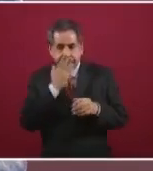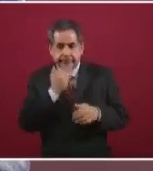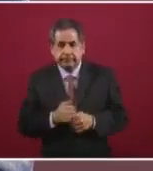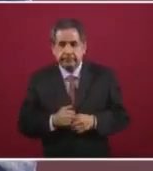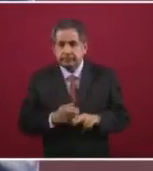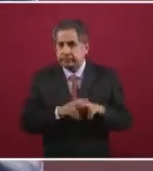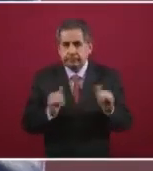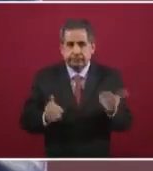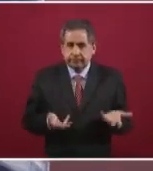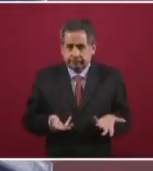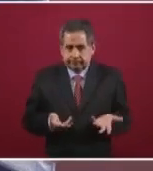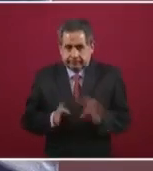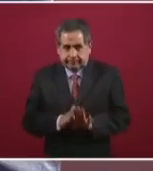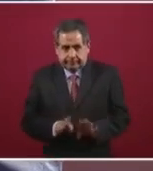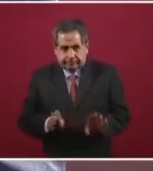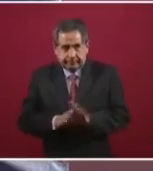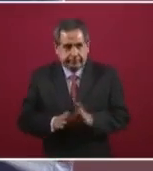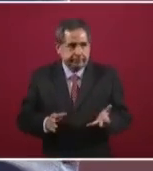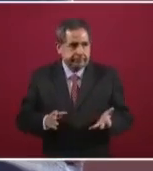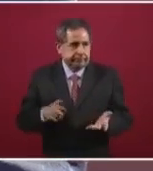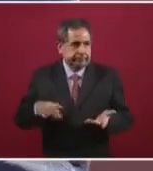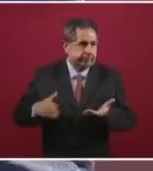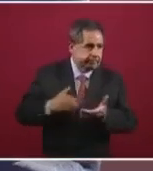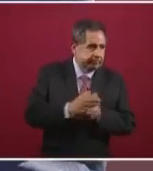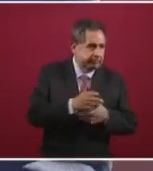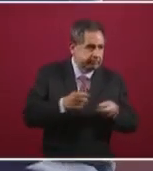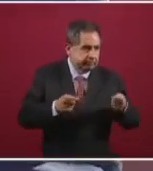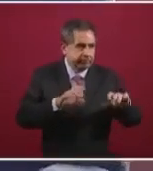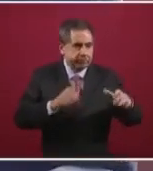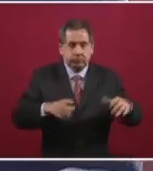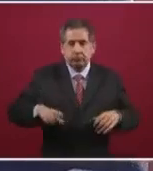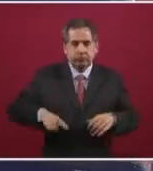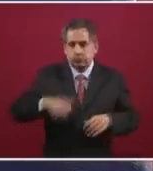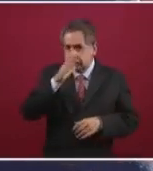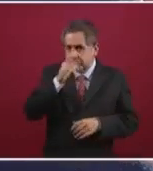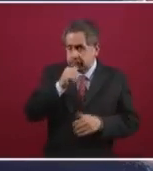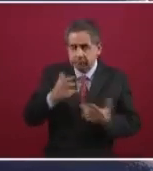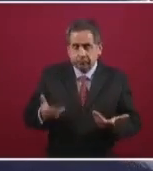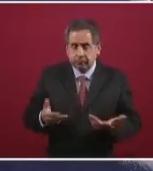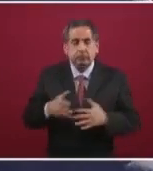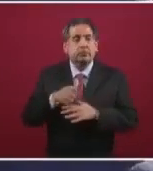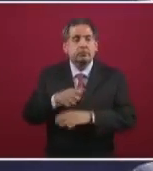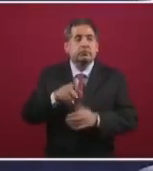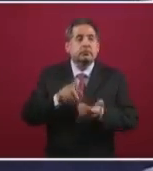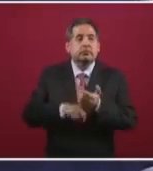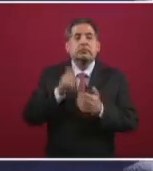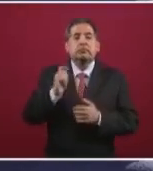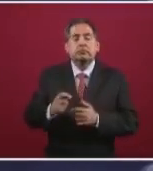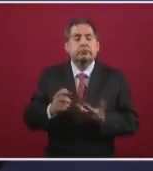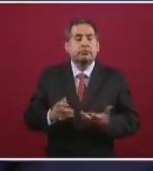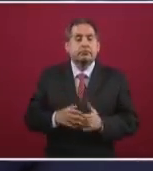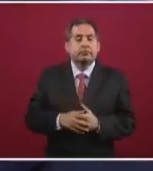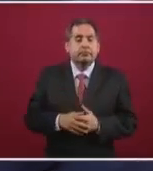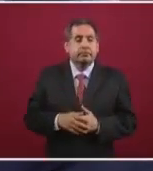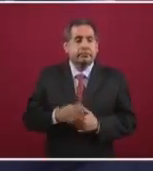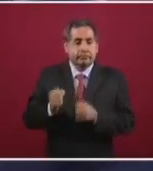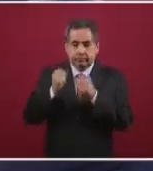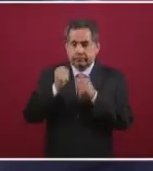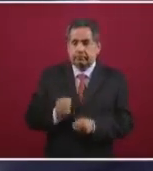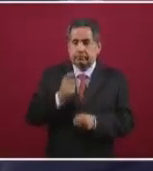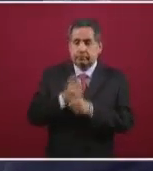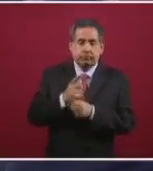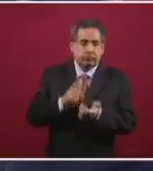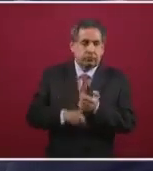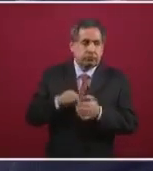nula la actuación del Estado en materia de seguridad